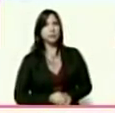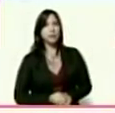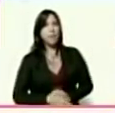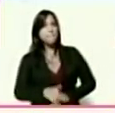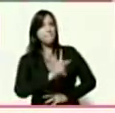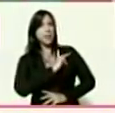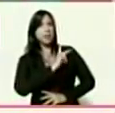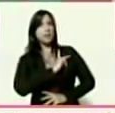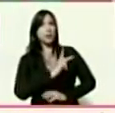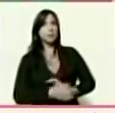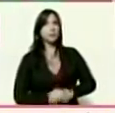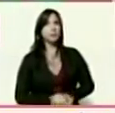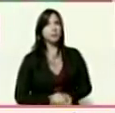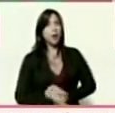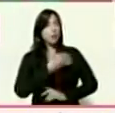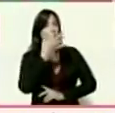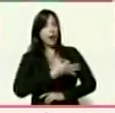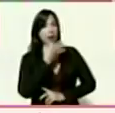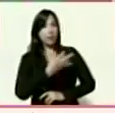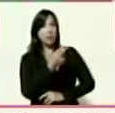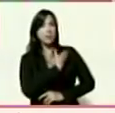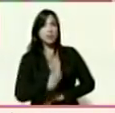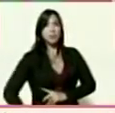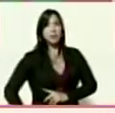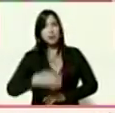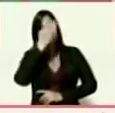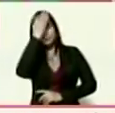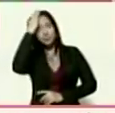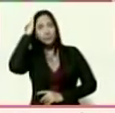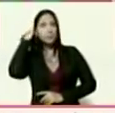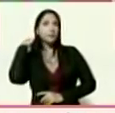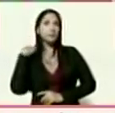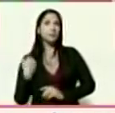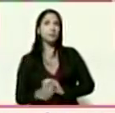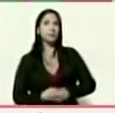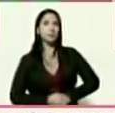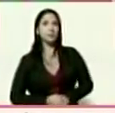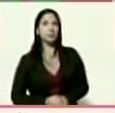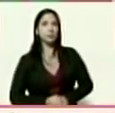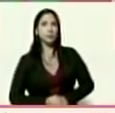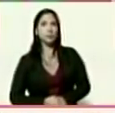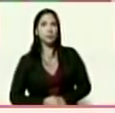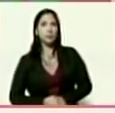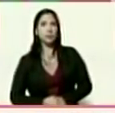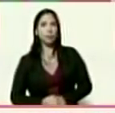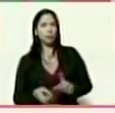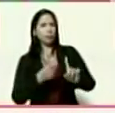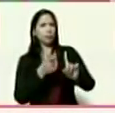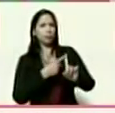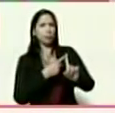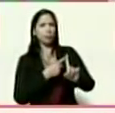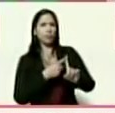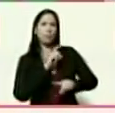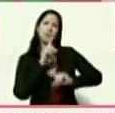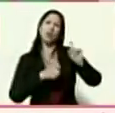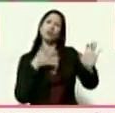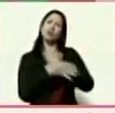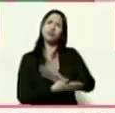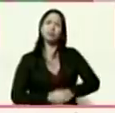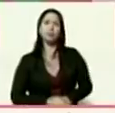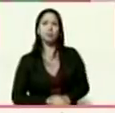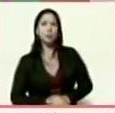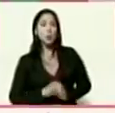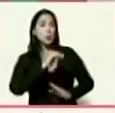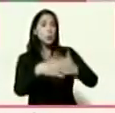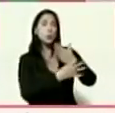Venevisión. Buenas tardes, vicepresidente, a la directiva del partido. Mi primera pregunta viene con lo siguiente. Juan